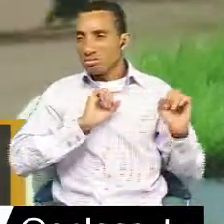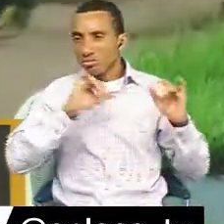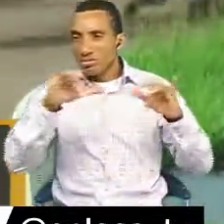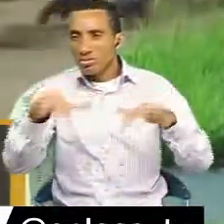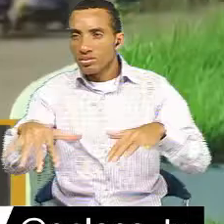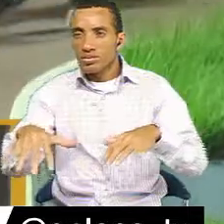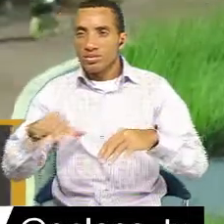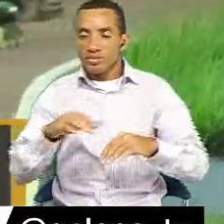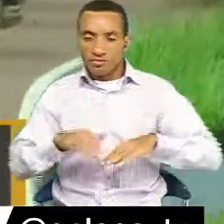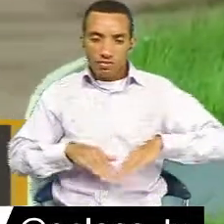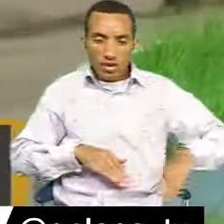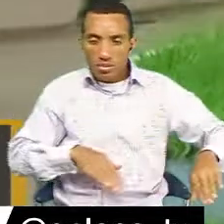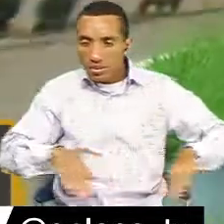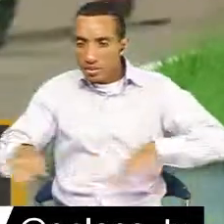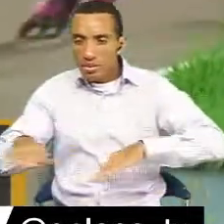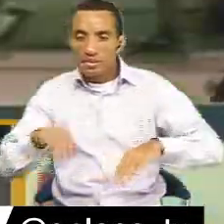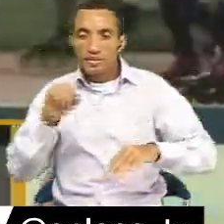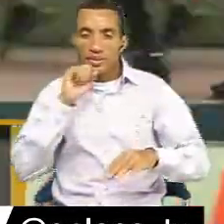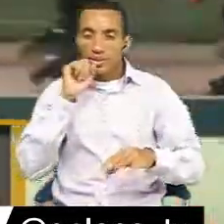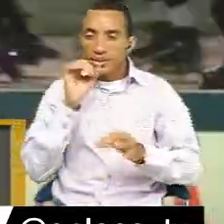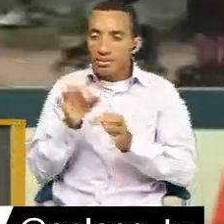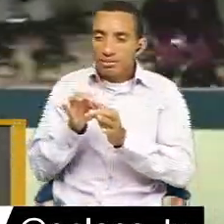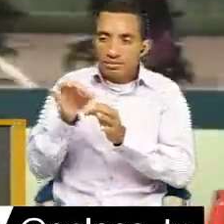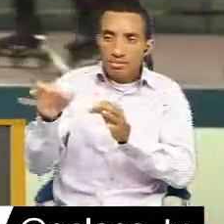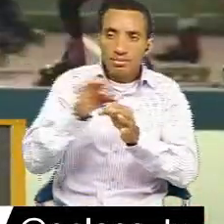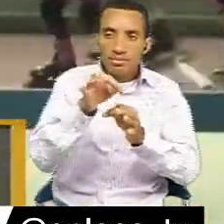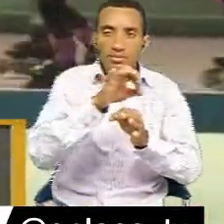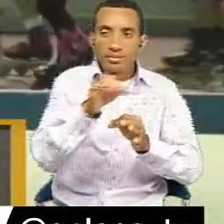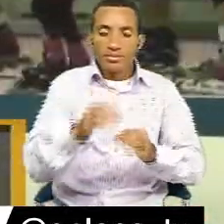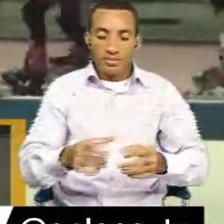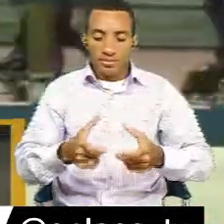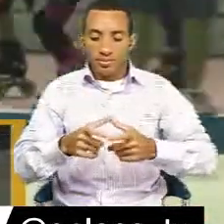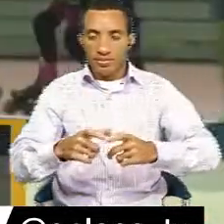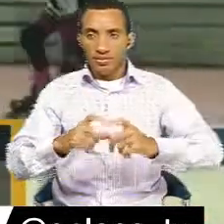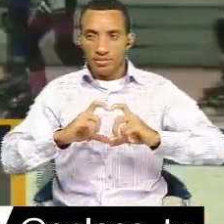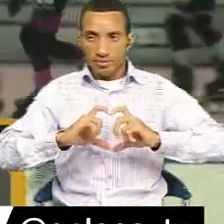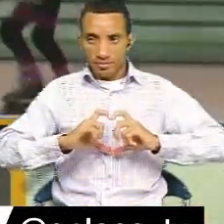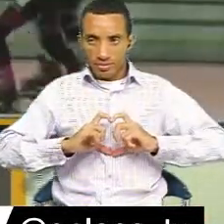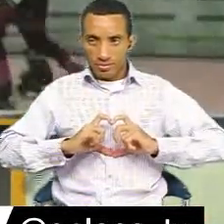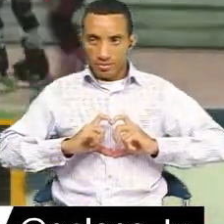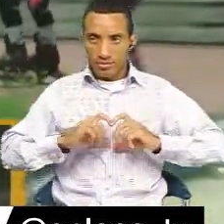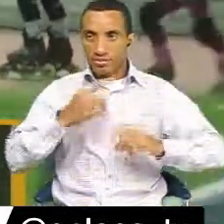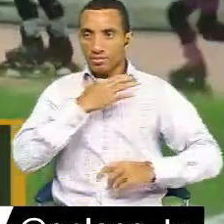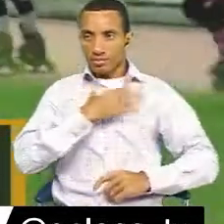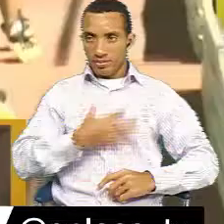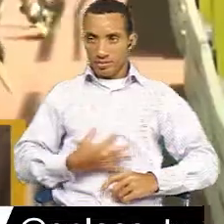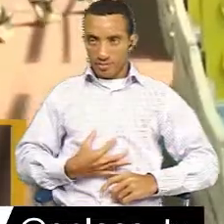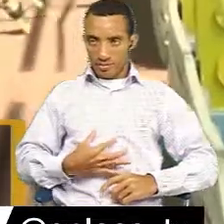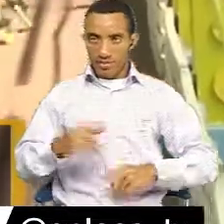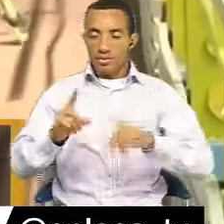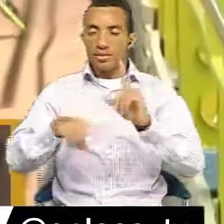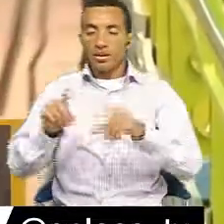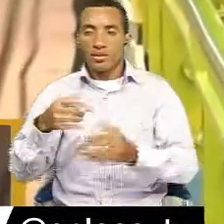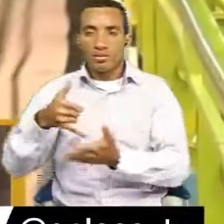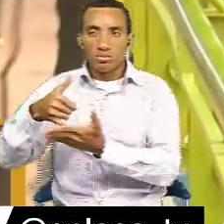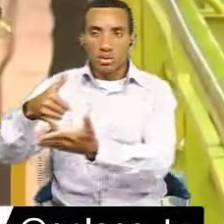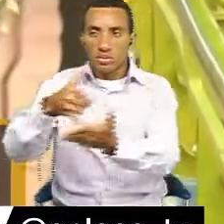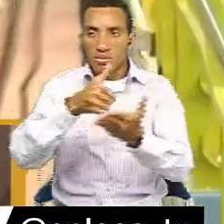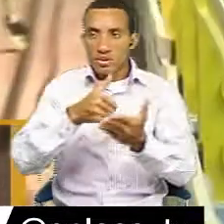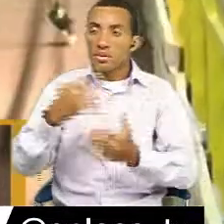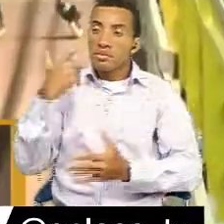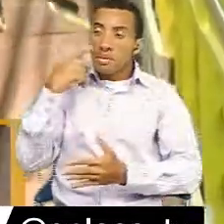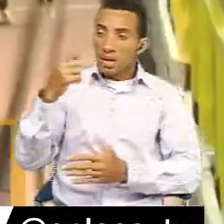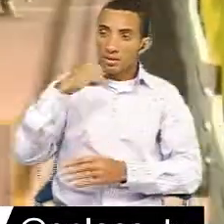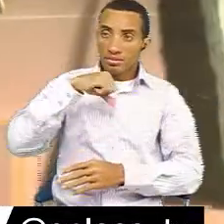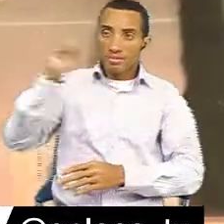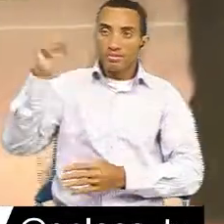patinadores de Barranca y todos los del área de Magdalena Medio. Medallas y trofeos serán entregados a los corredores de Barranca Bermeja y la región más destacados de este